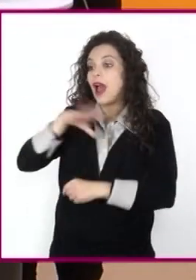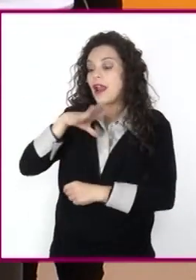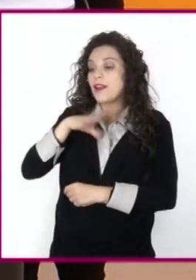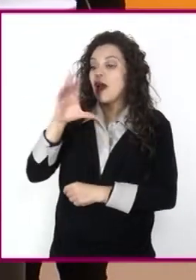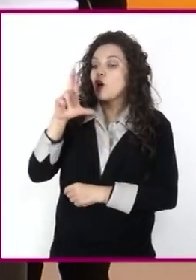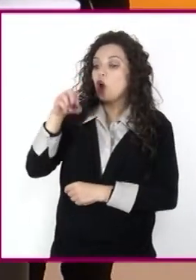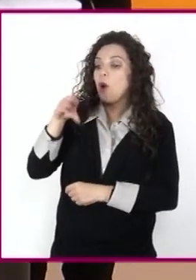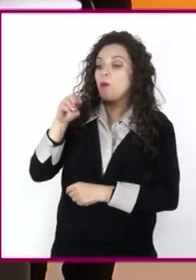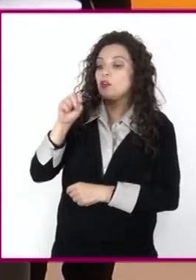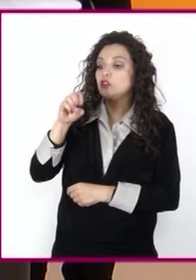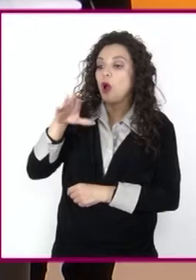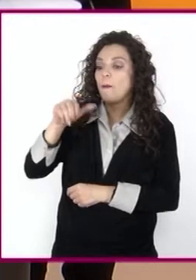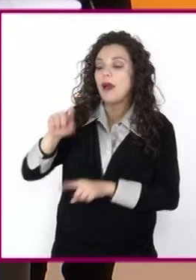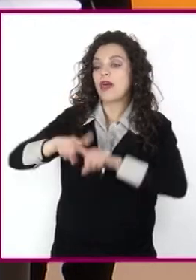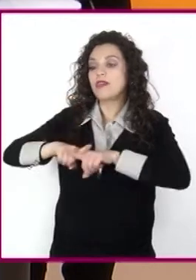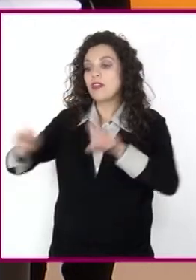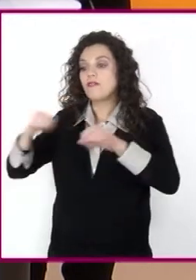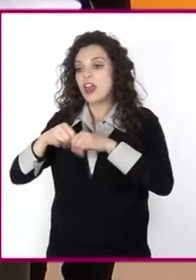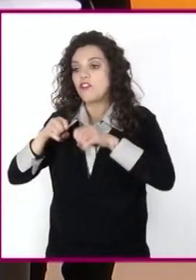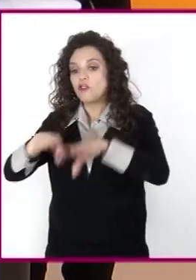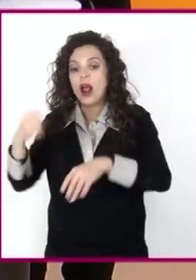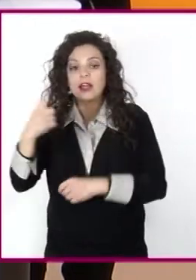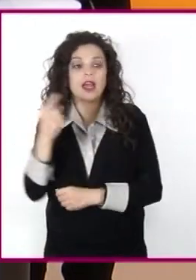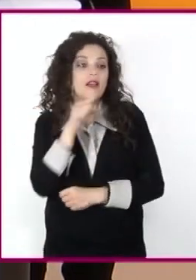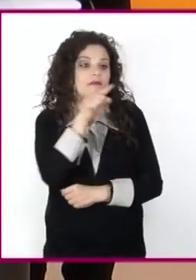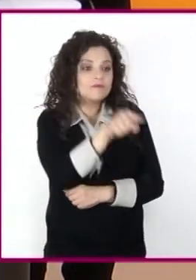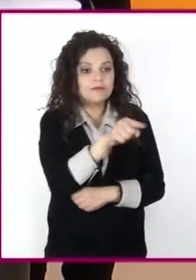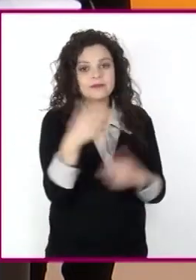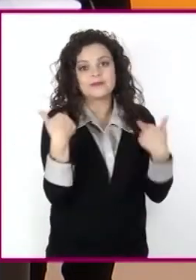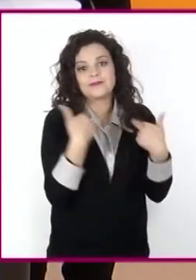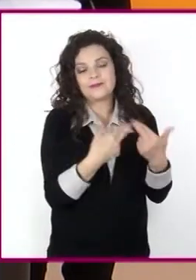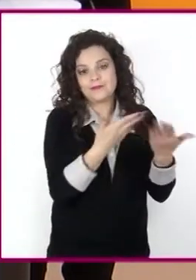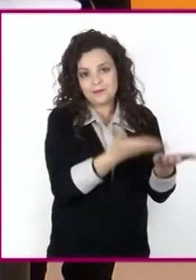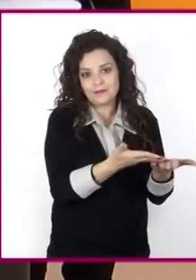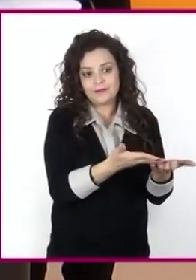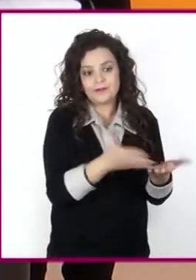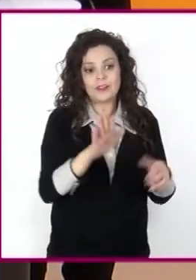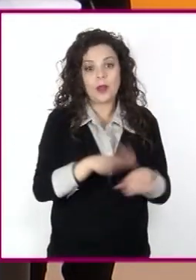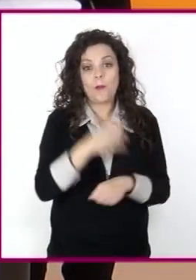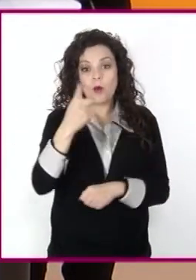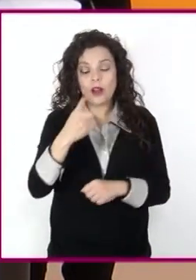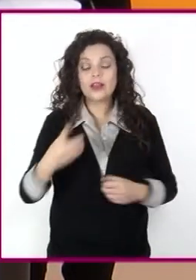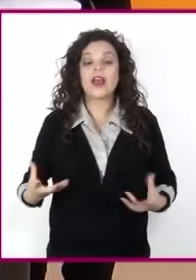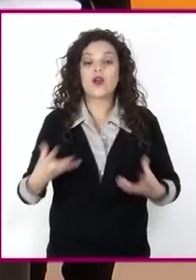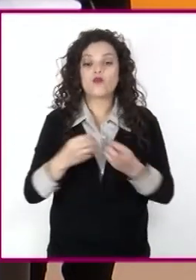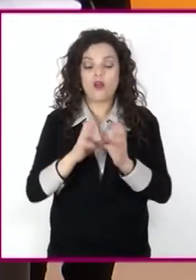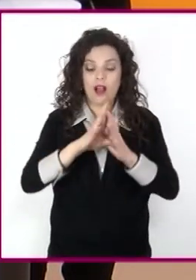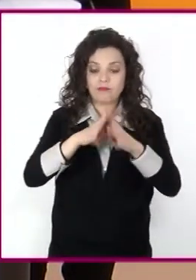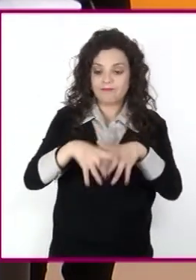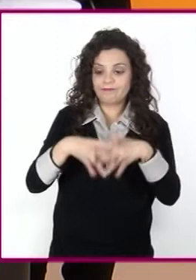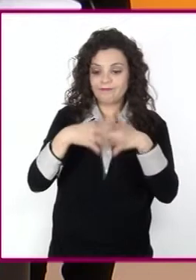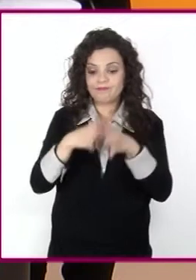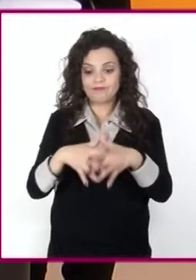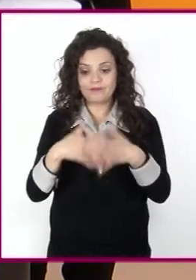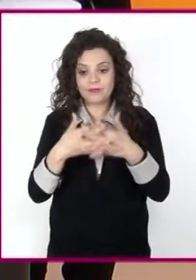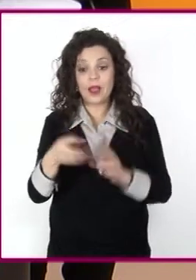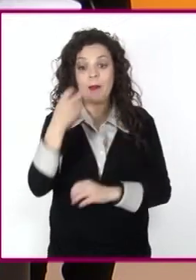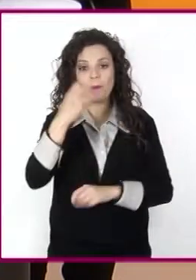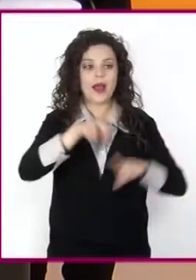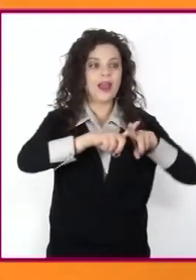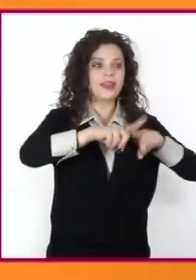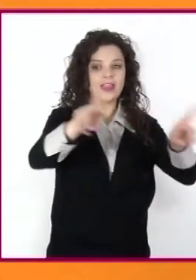una información distinta a la de usted, ocasionada por la recombinación, lo que provocó esa